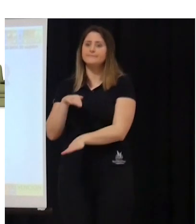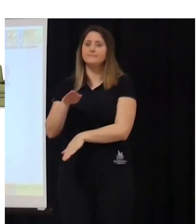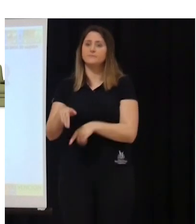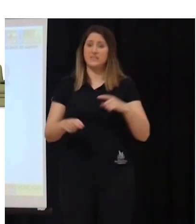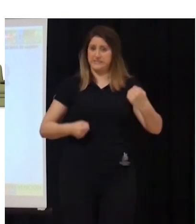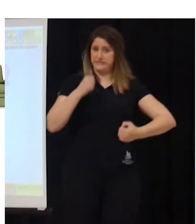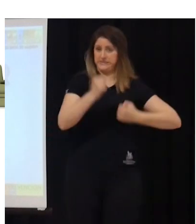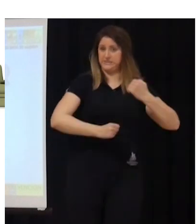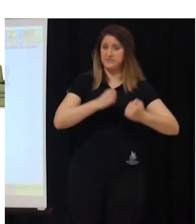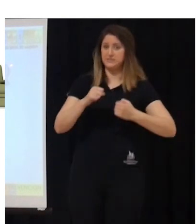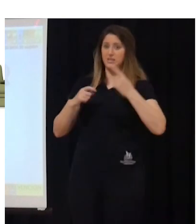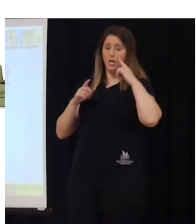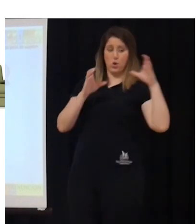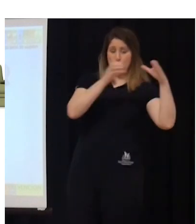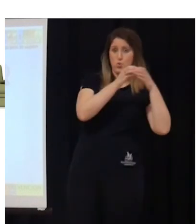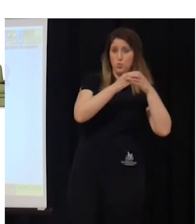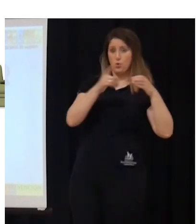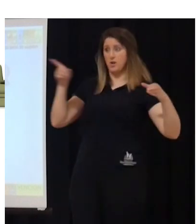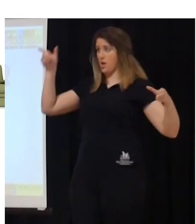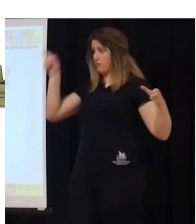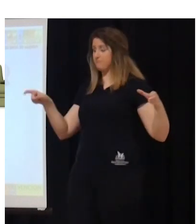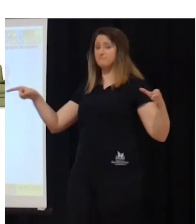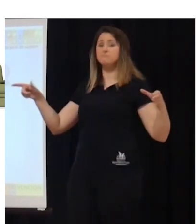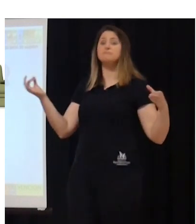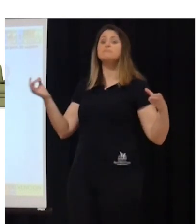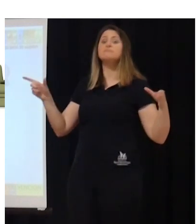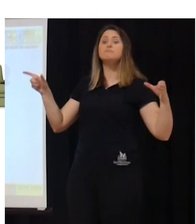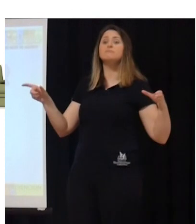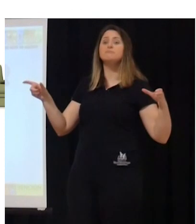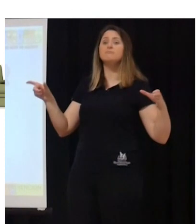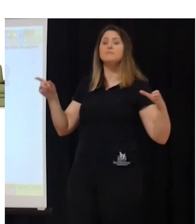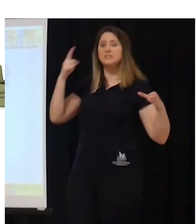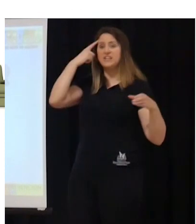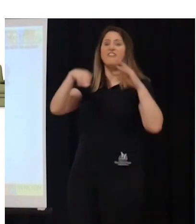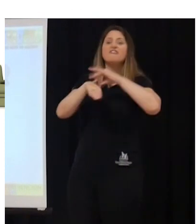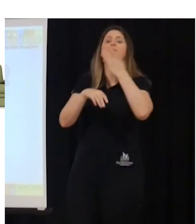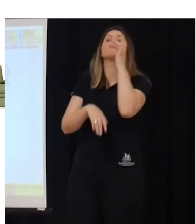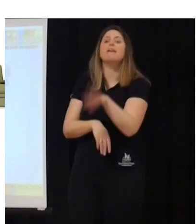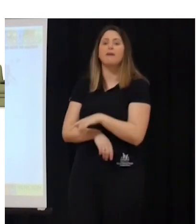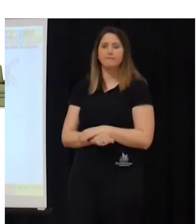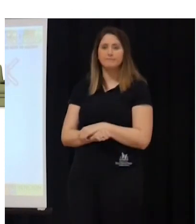se pueden dar cuenta entre este colectivo y este señor, seguro que saben quién va a caer el perro.